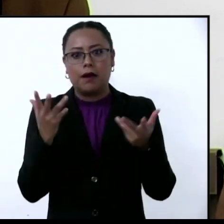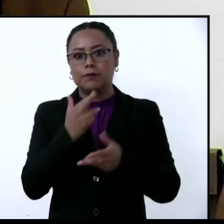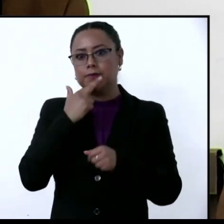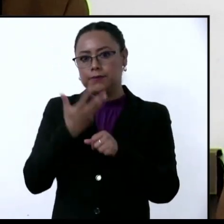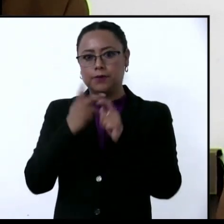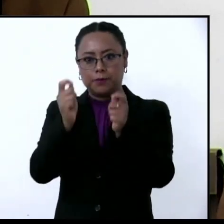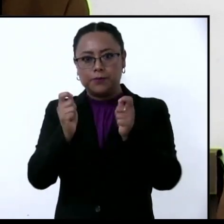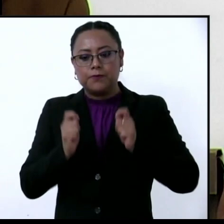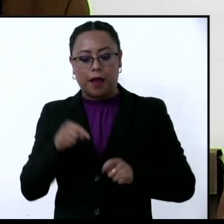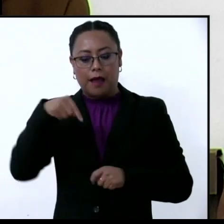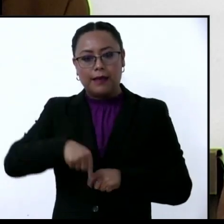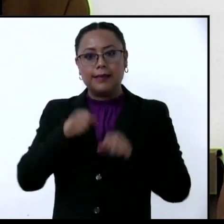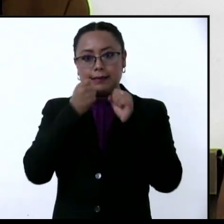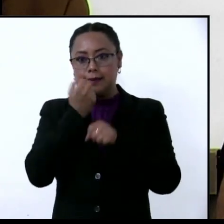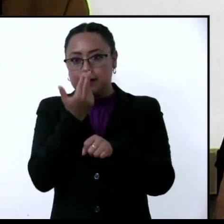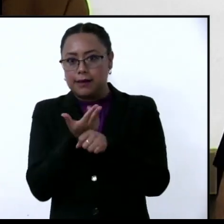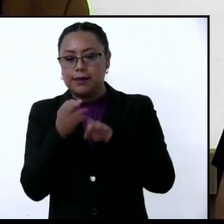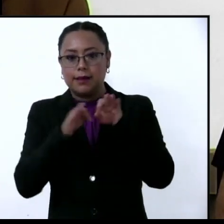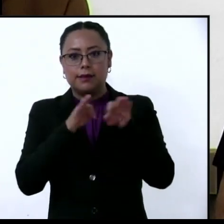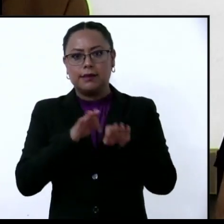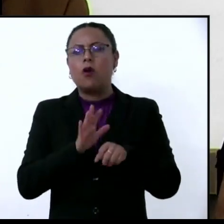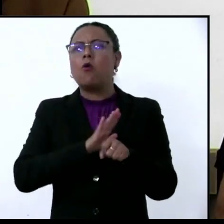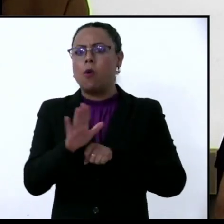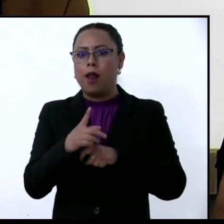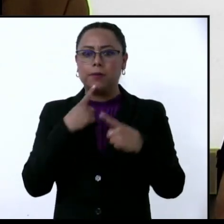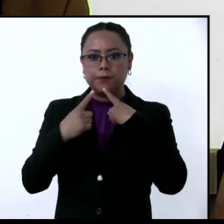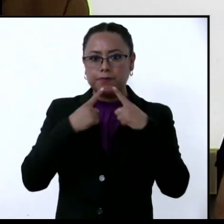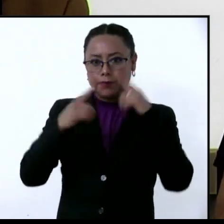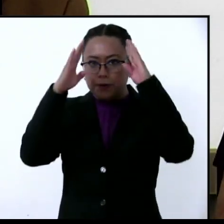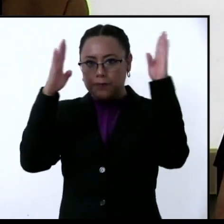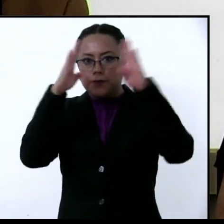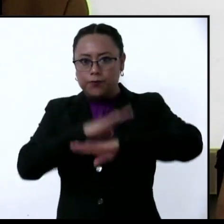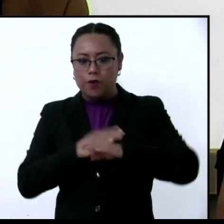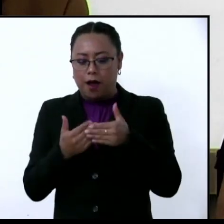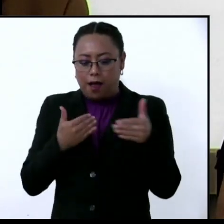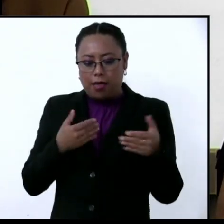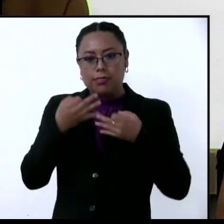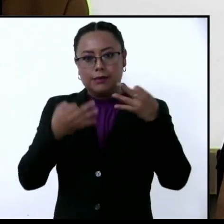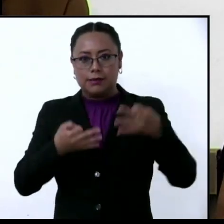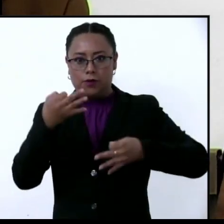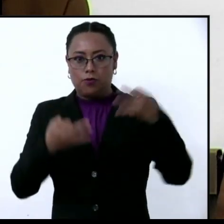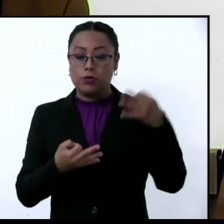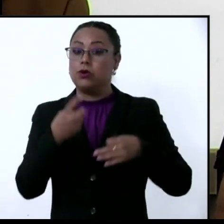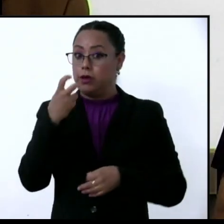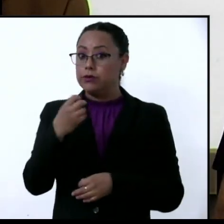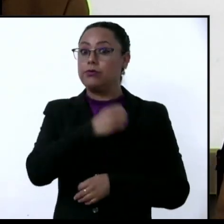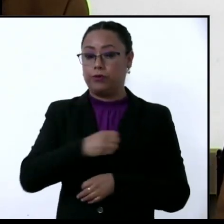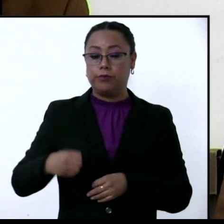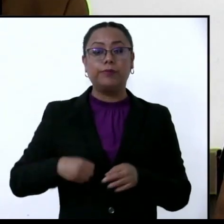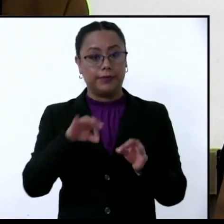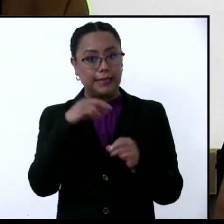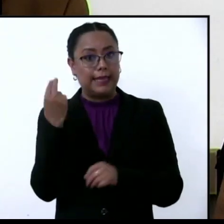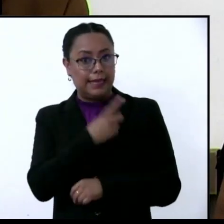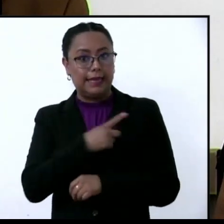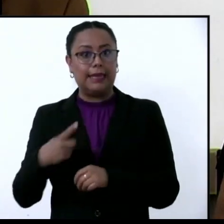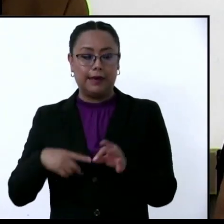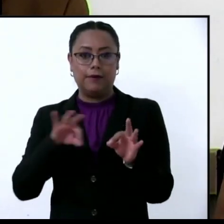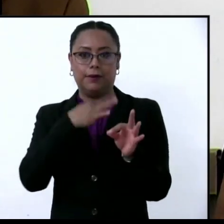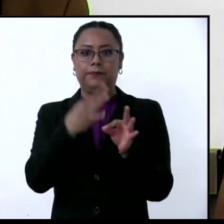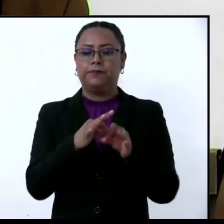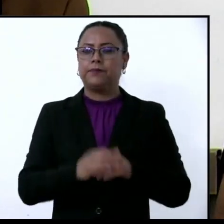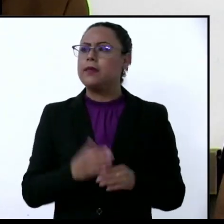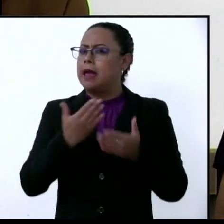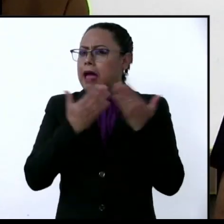como Secretaría del Trabajo, que es la conciliación prejudicial obligatoria. Fíjense ustedes que